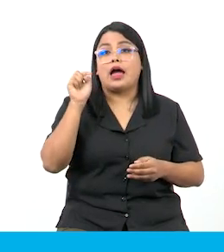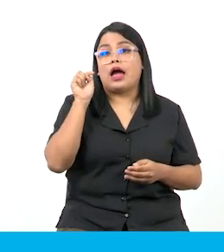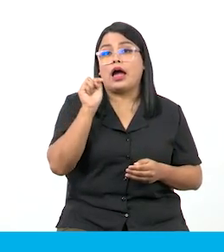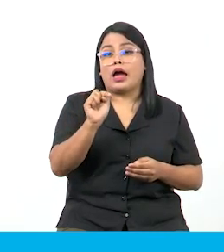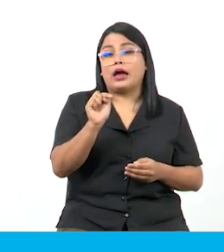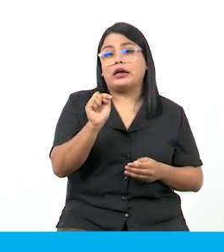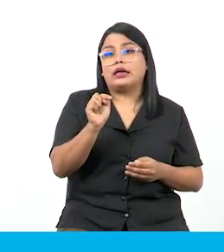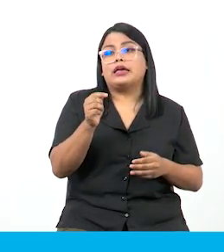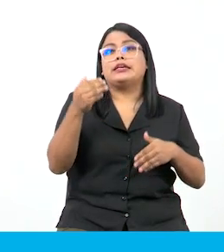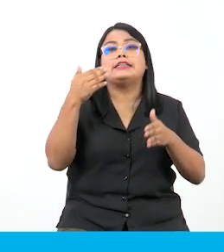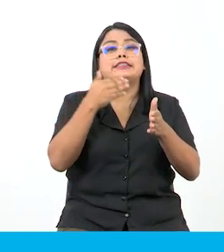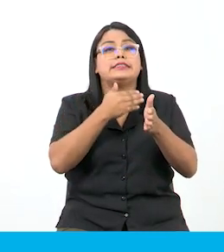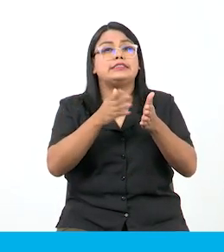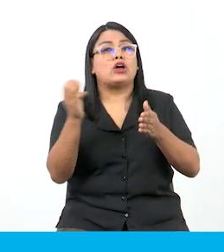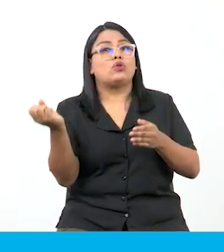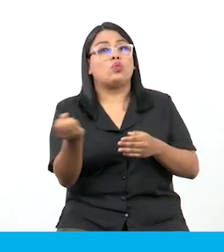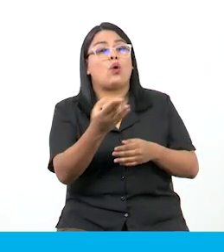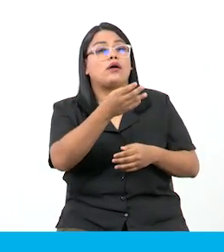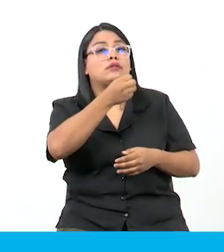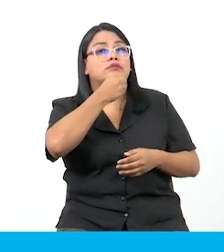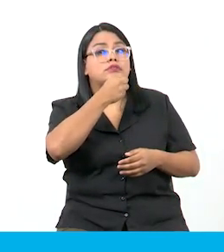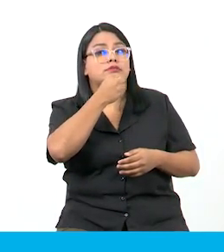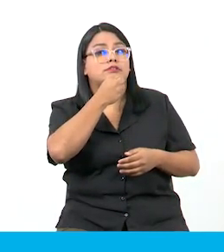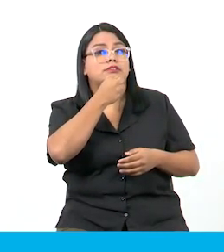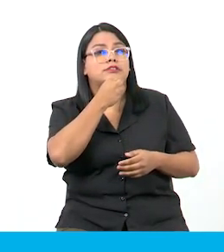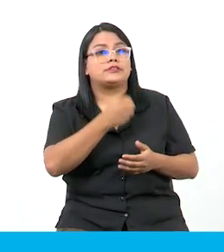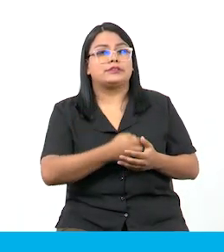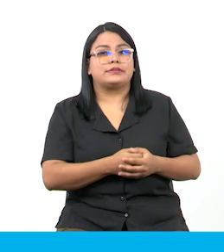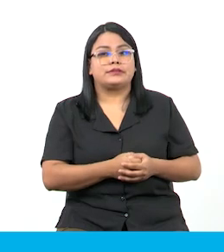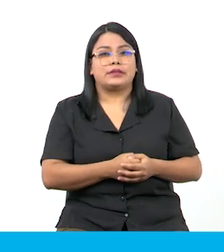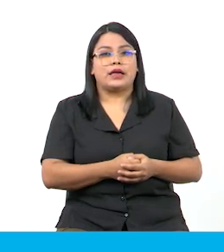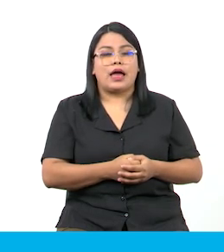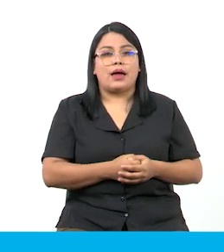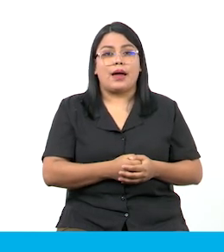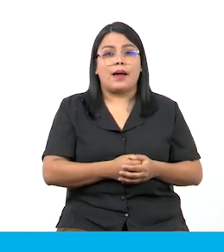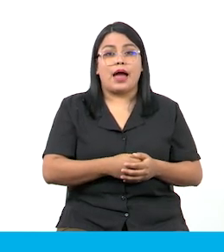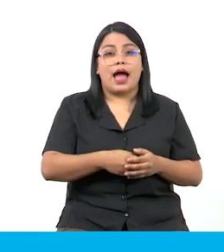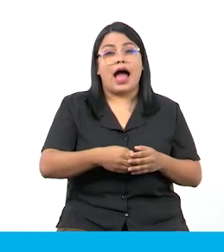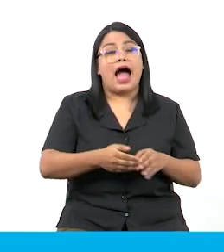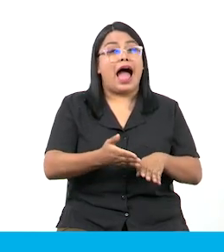contenido. Y es allí donde entrará la nueva información.